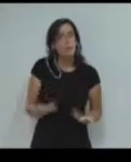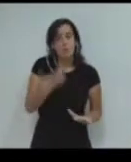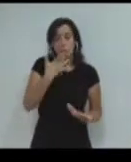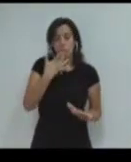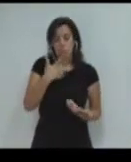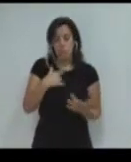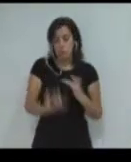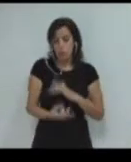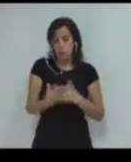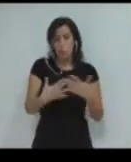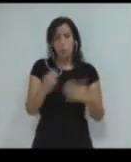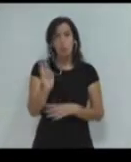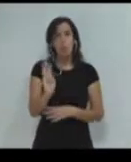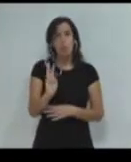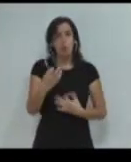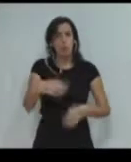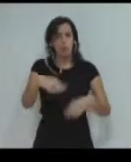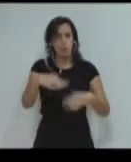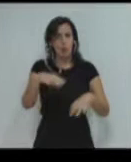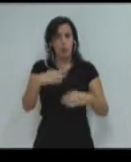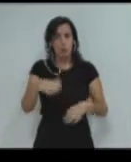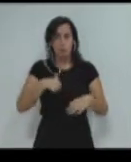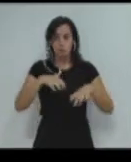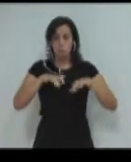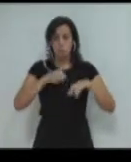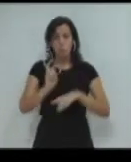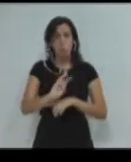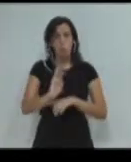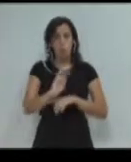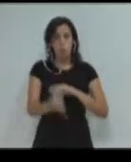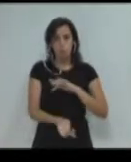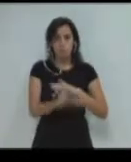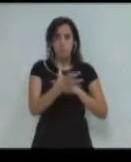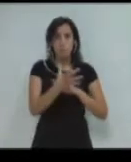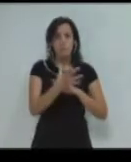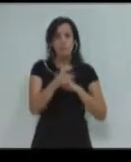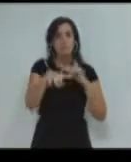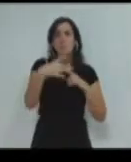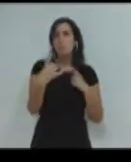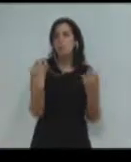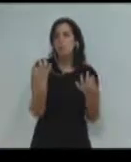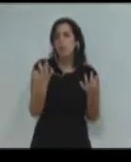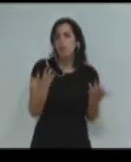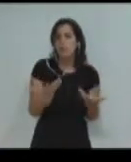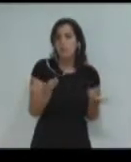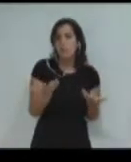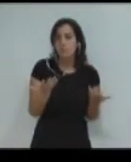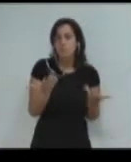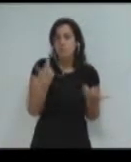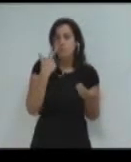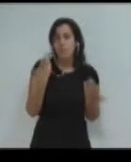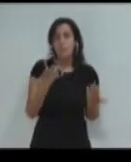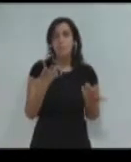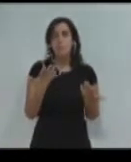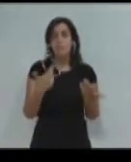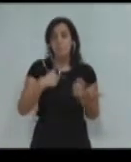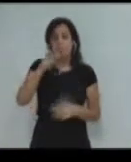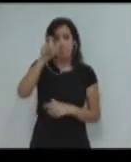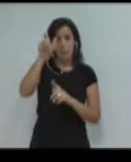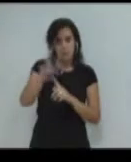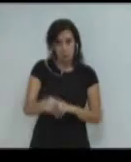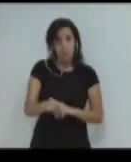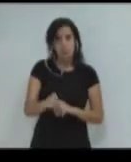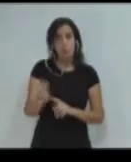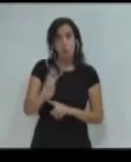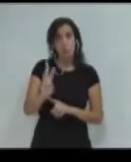Word normal, yo me pongo, hago un Word y luego ¿qué ocurre? A ver, la persona